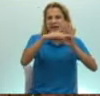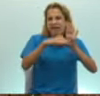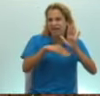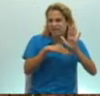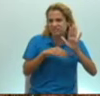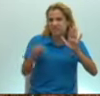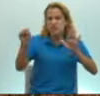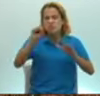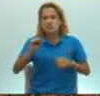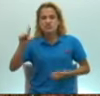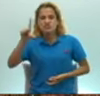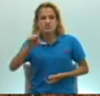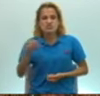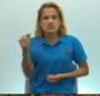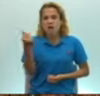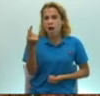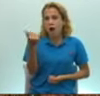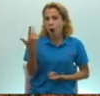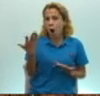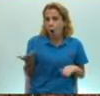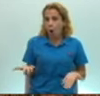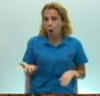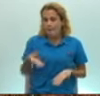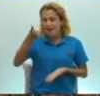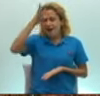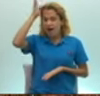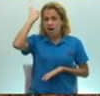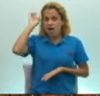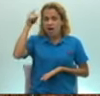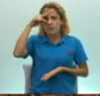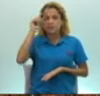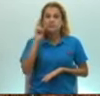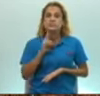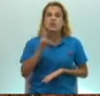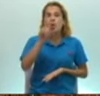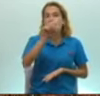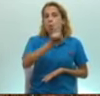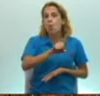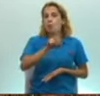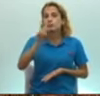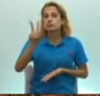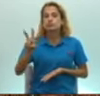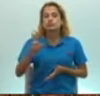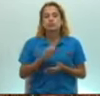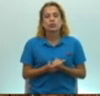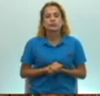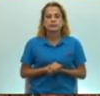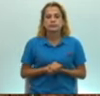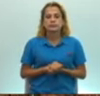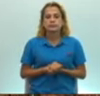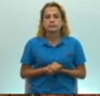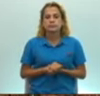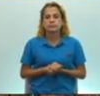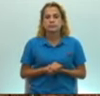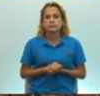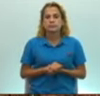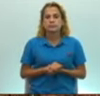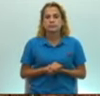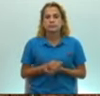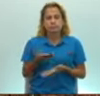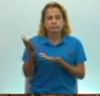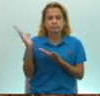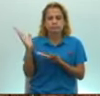Pero ¿cuáles van a ser las características socioeconómicas que van a vislumbrar la Roma de los siglos I y II de nuestra era?